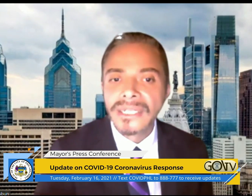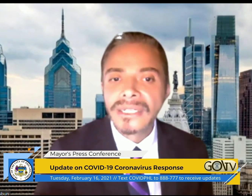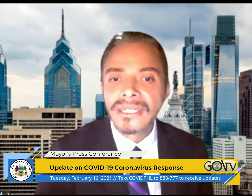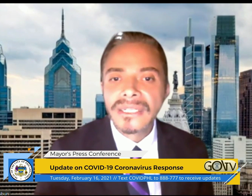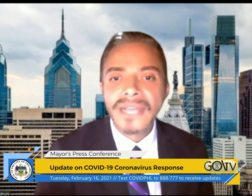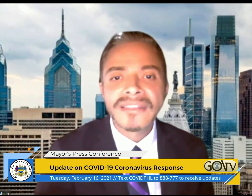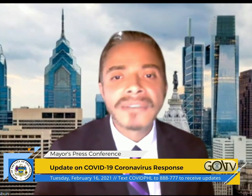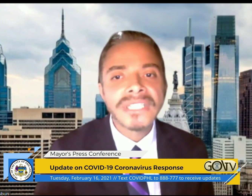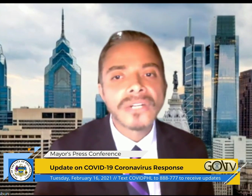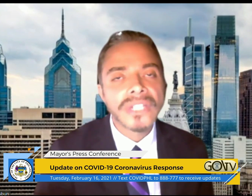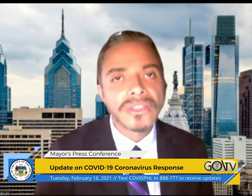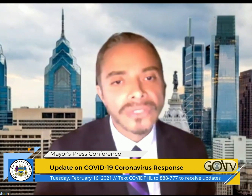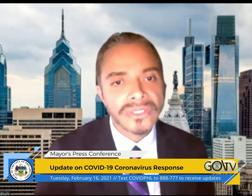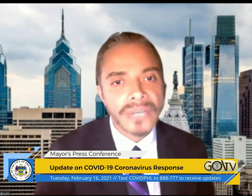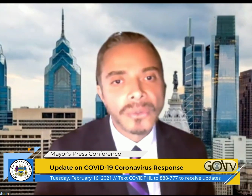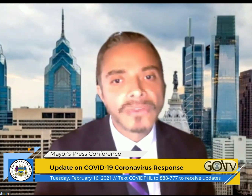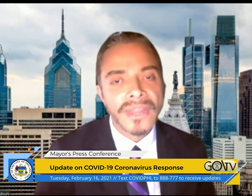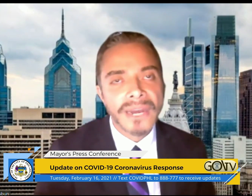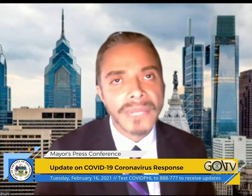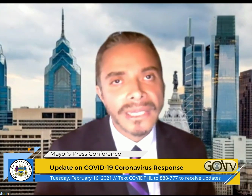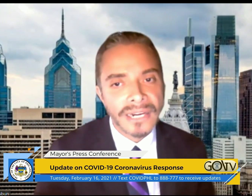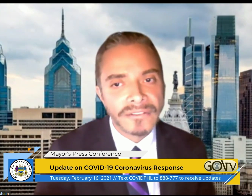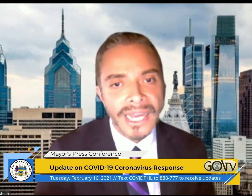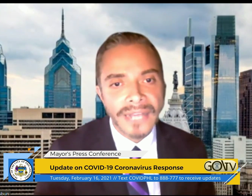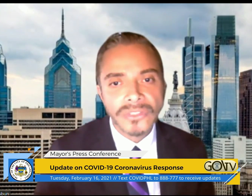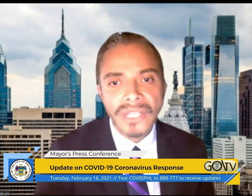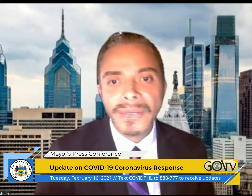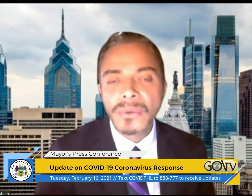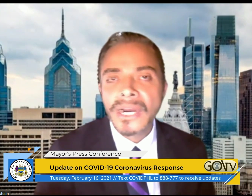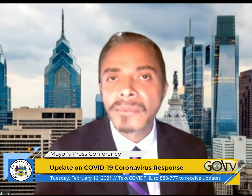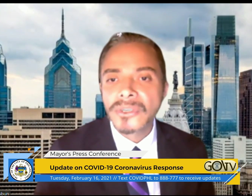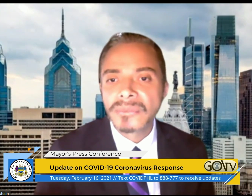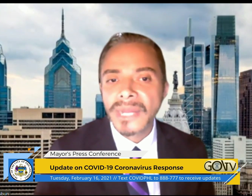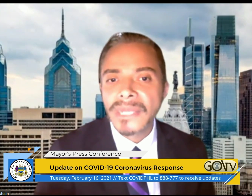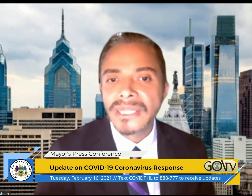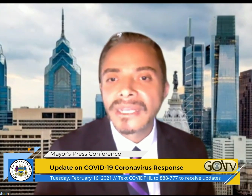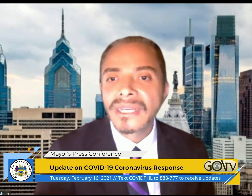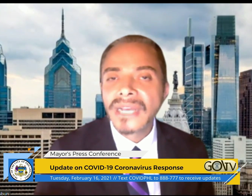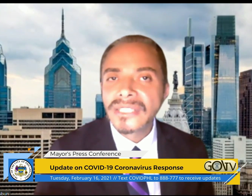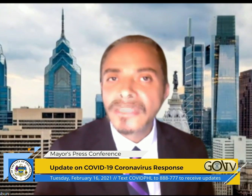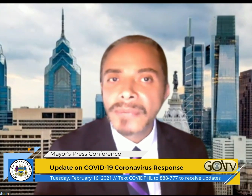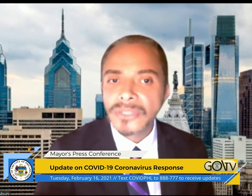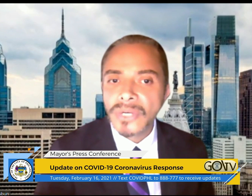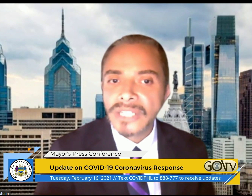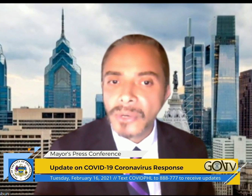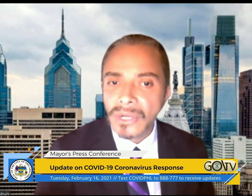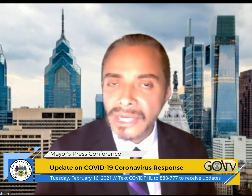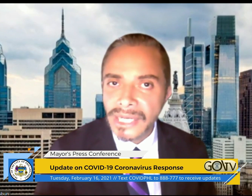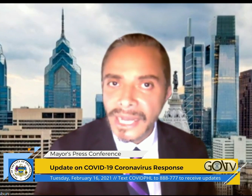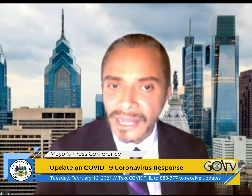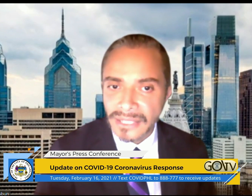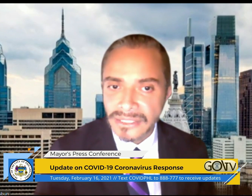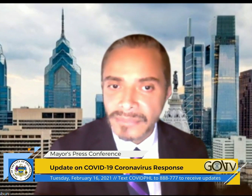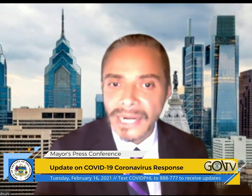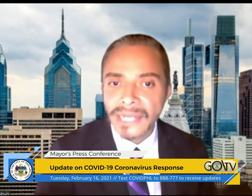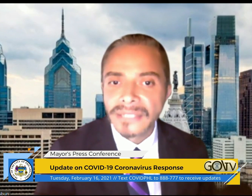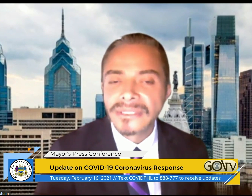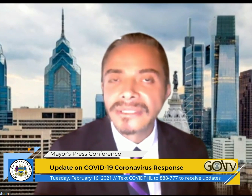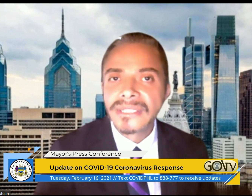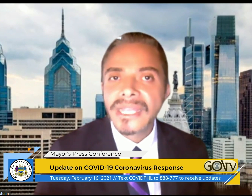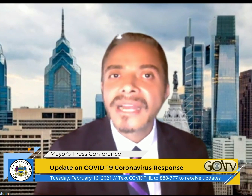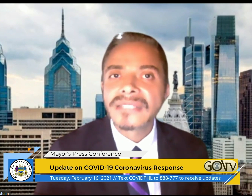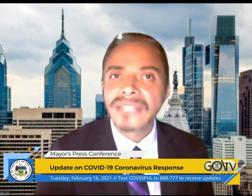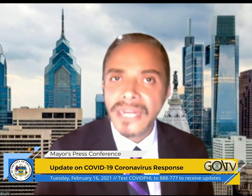Einstein. A través de los centros de salud federalmente calificados que vacunan aproximadamente a 100 personas por clínica cada